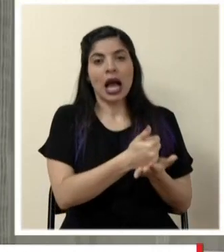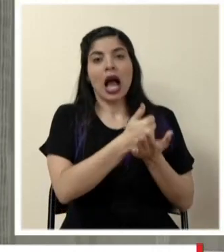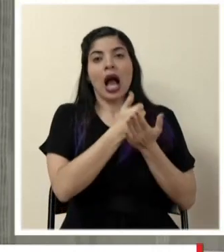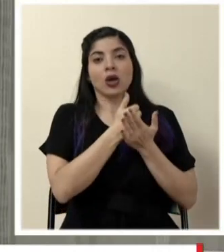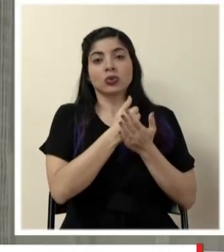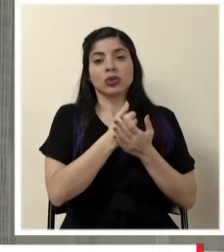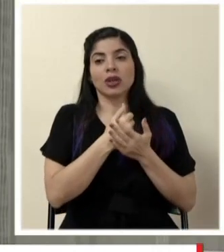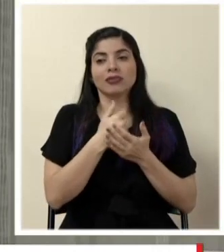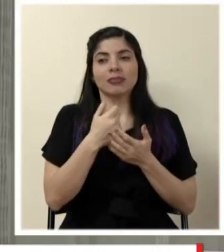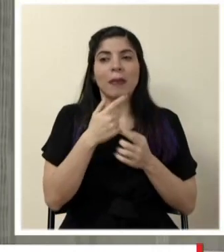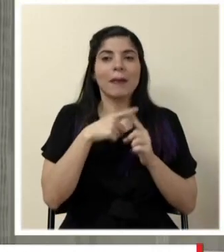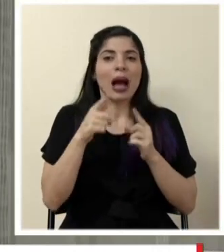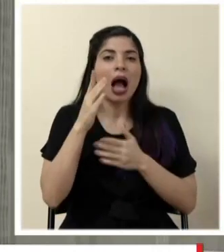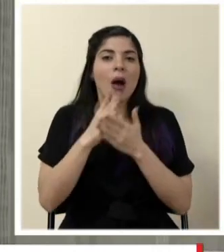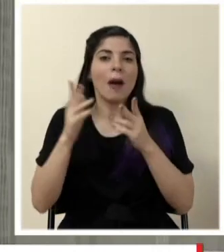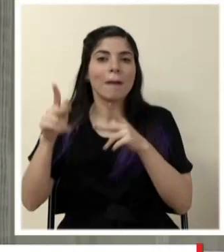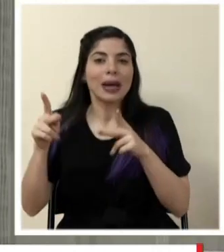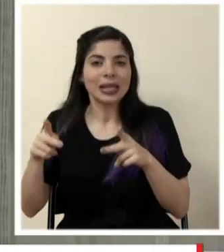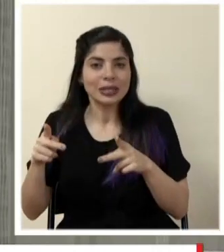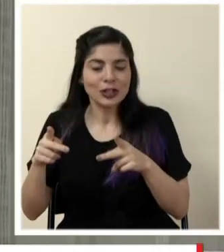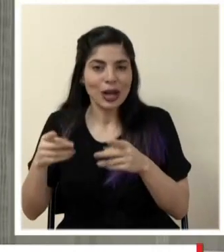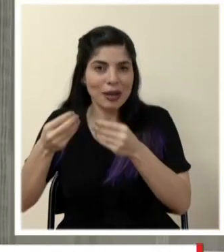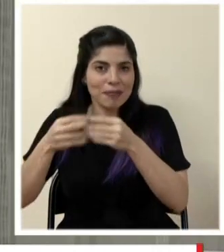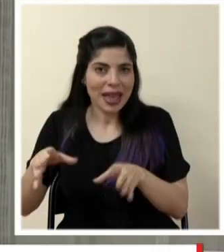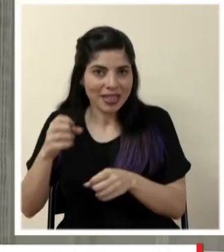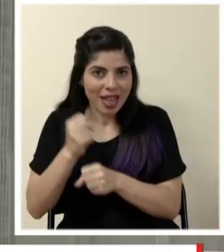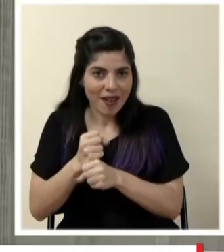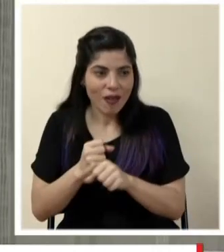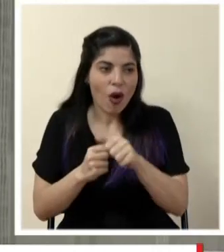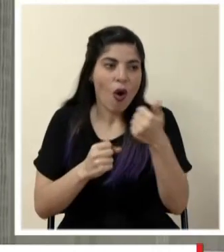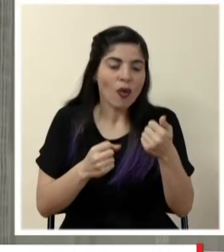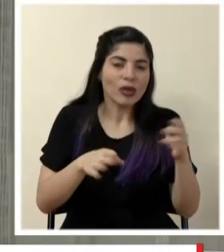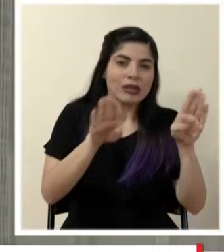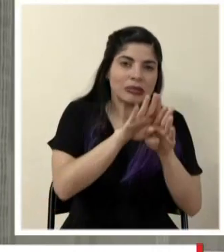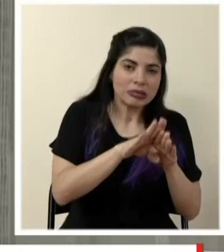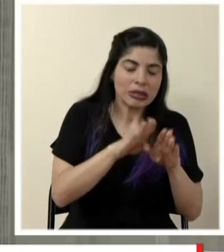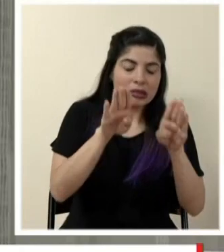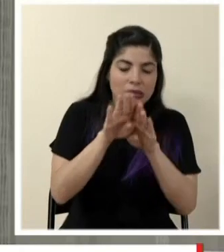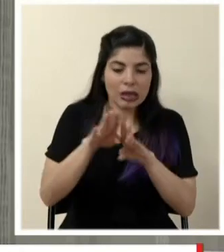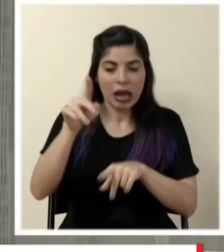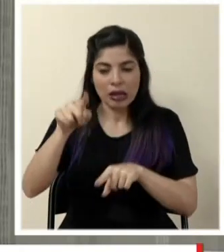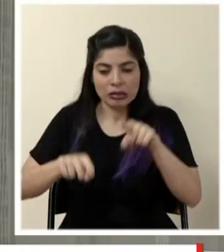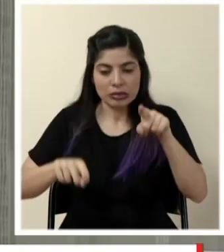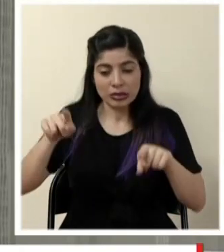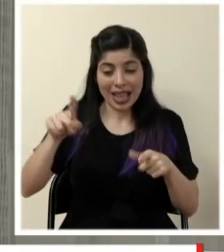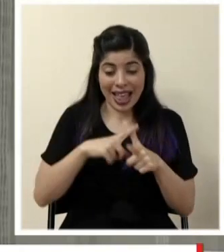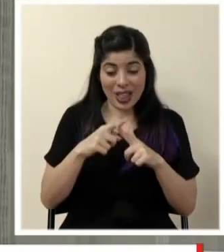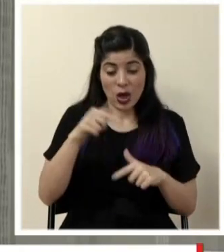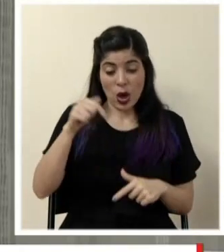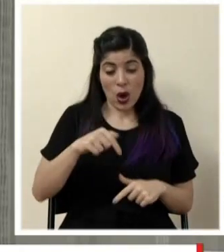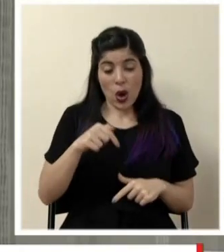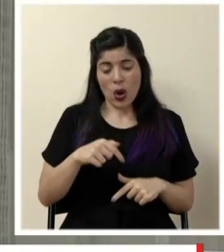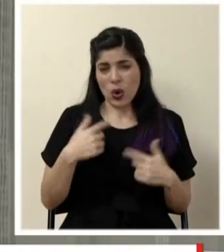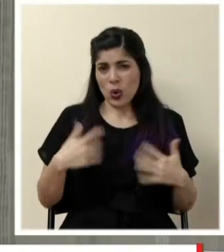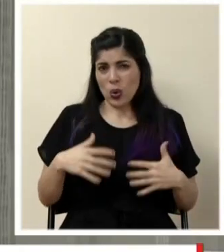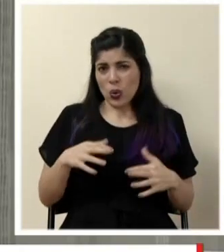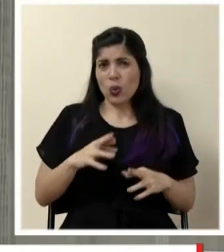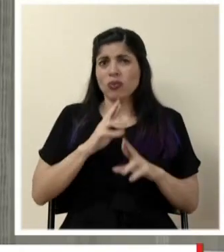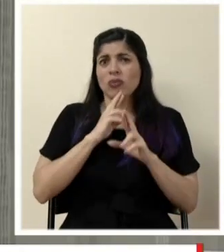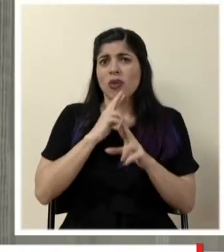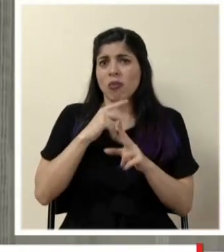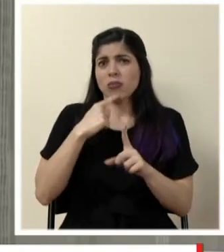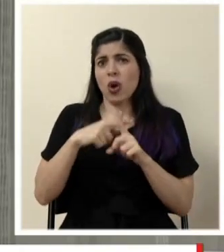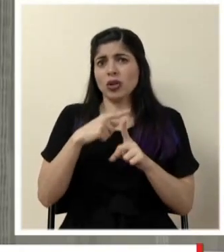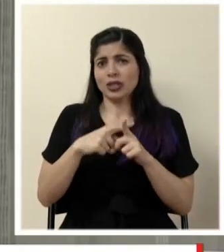perder empleo a algunas personas, cerrar actividades en otros temas, y eso es lo que justamente hoy nos tiene con resultados muy positivos